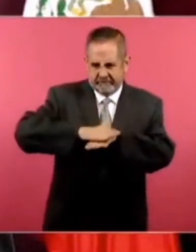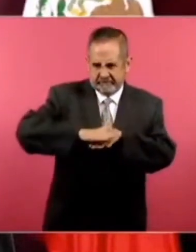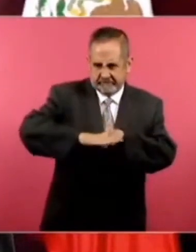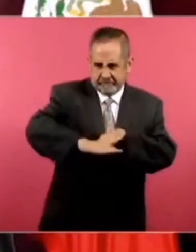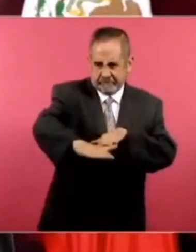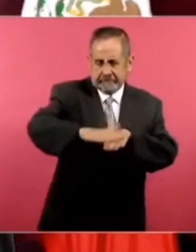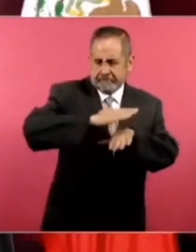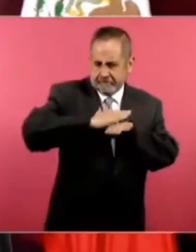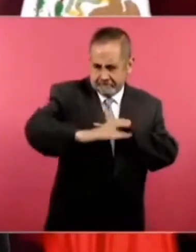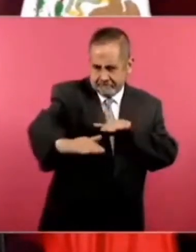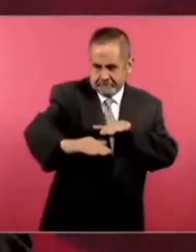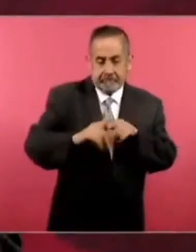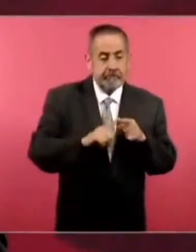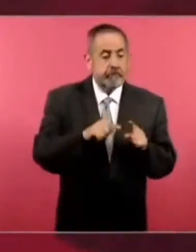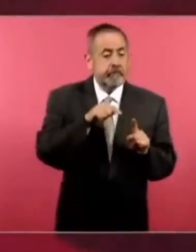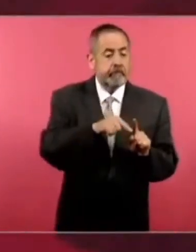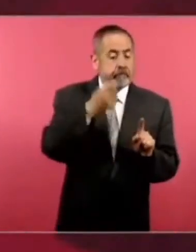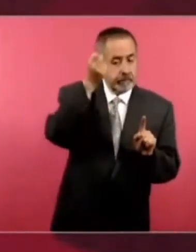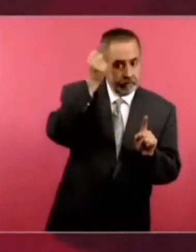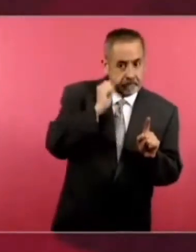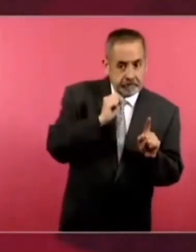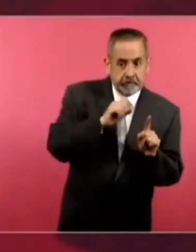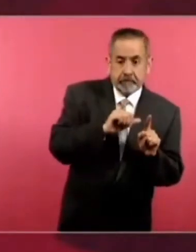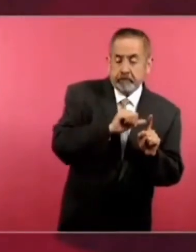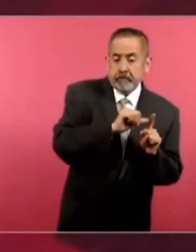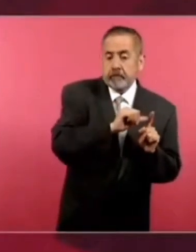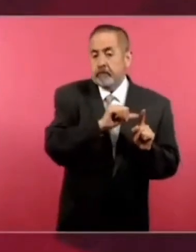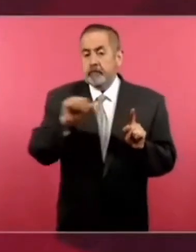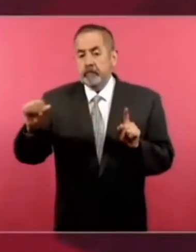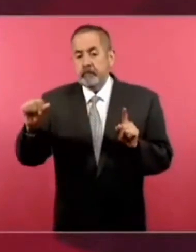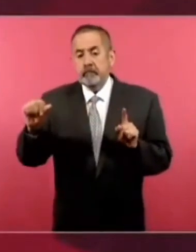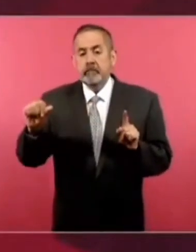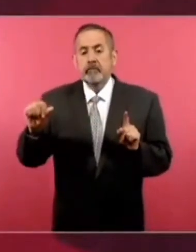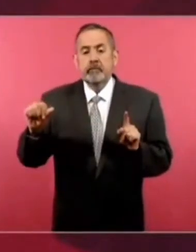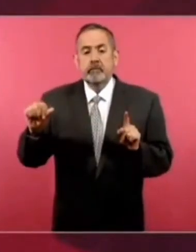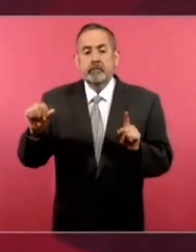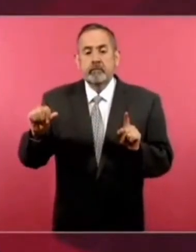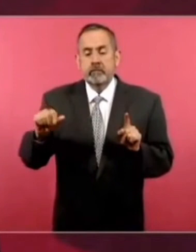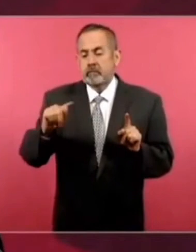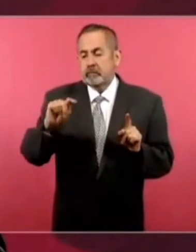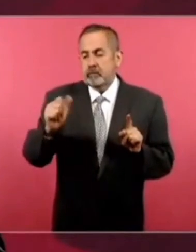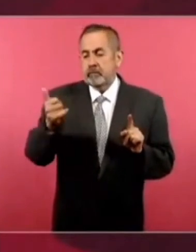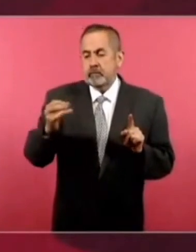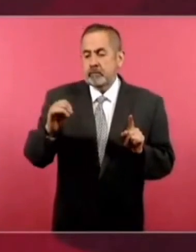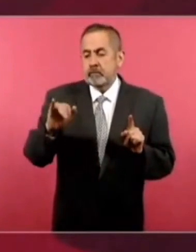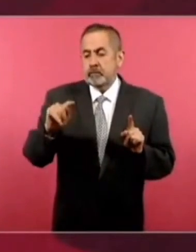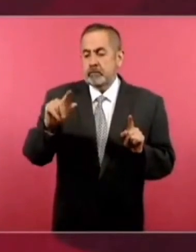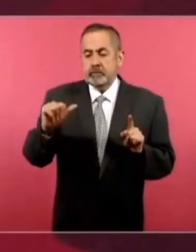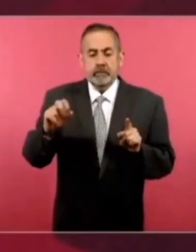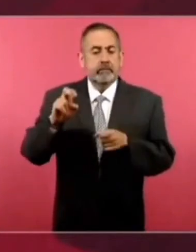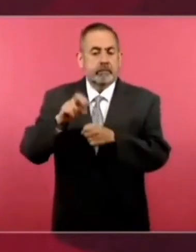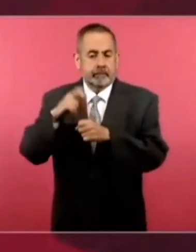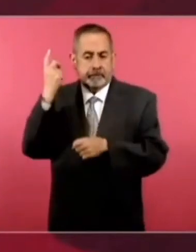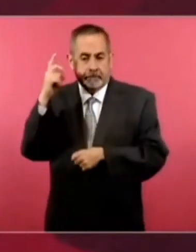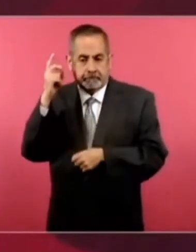de Sinaloa a Tayoltita, en